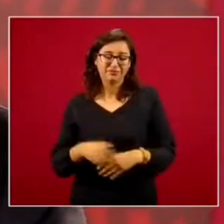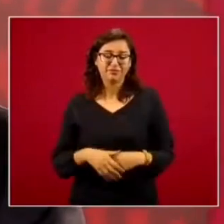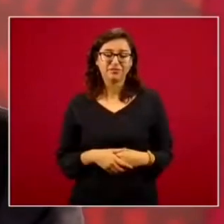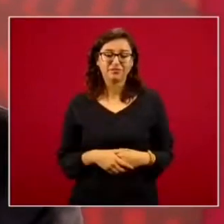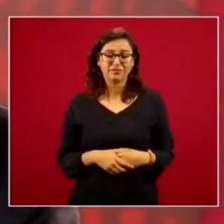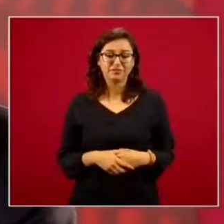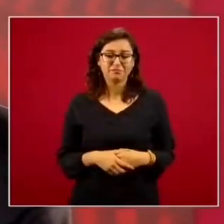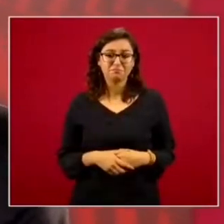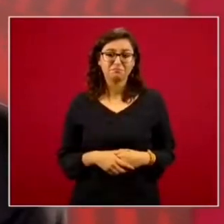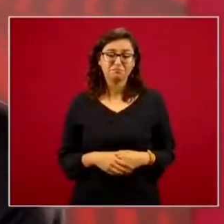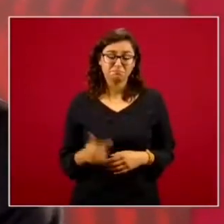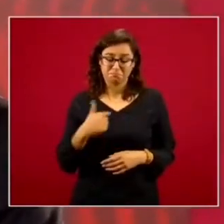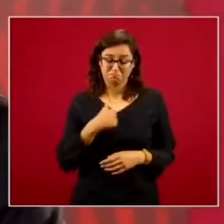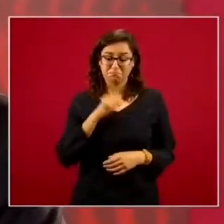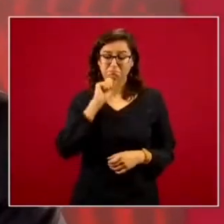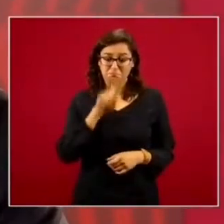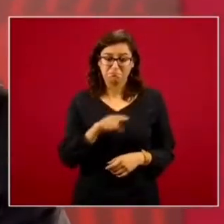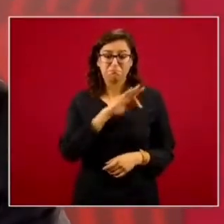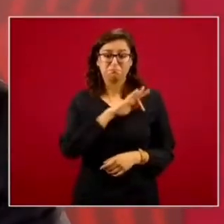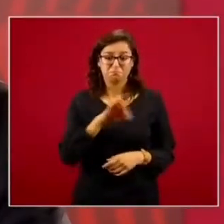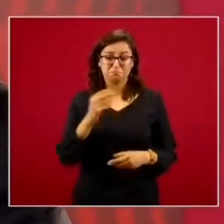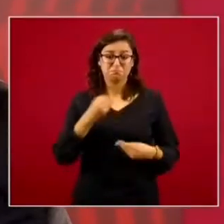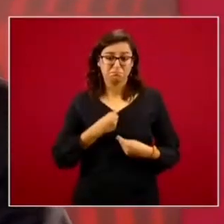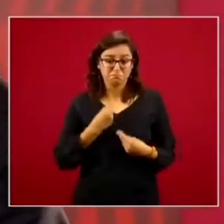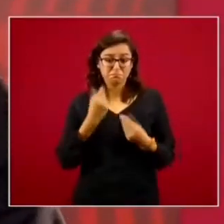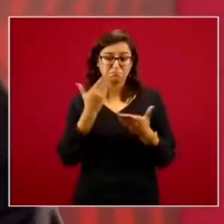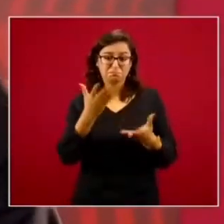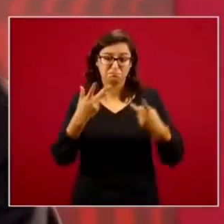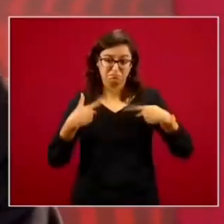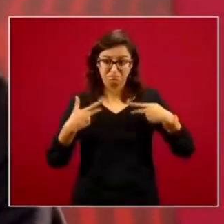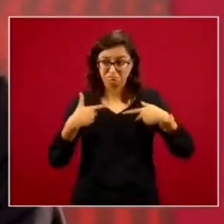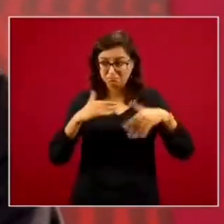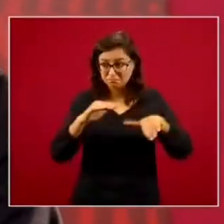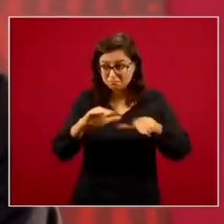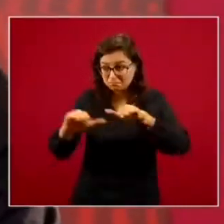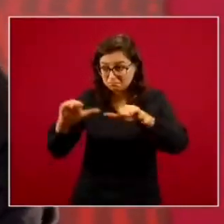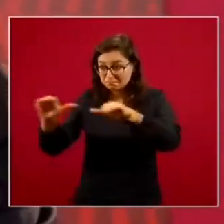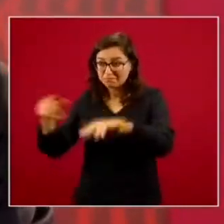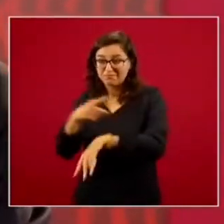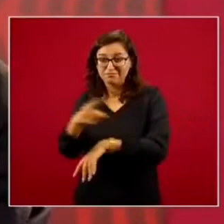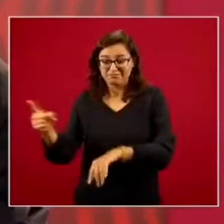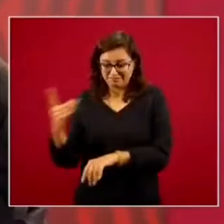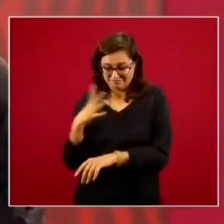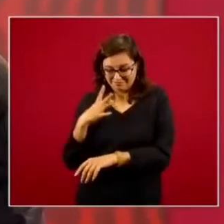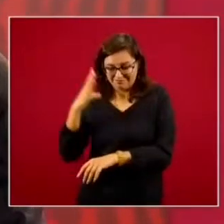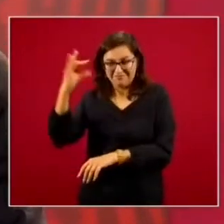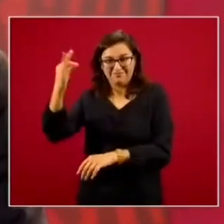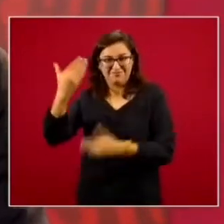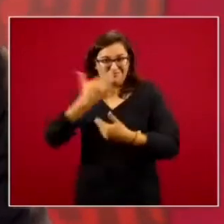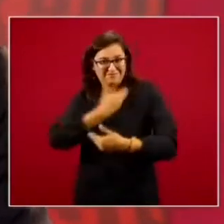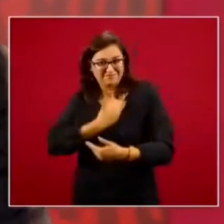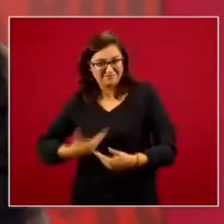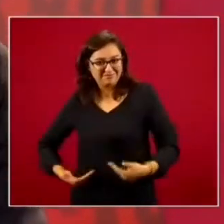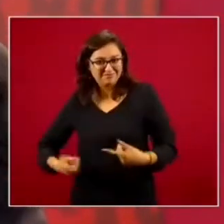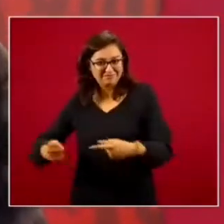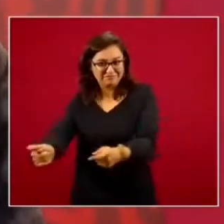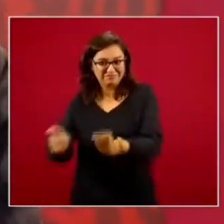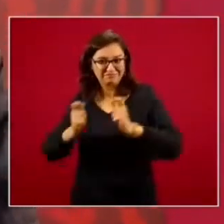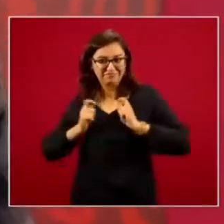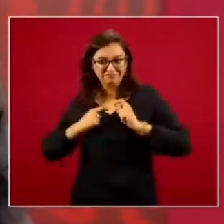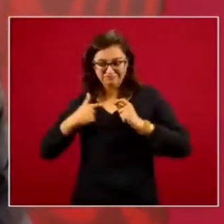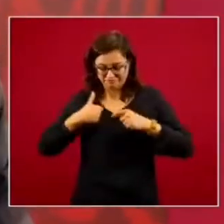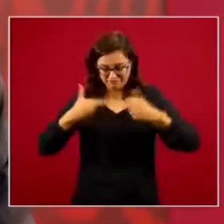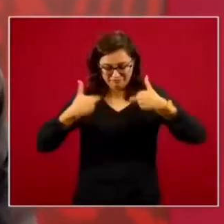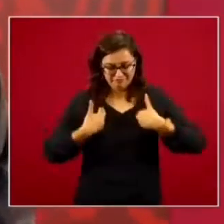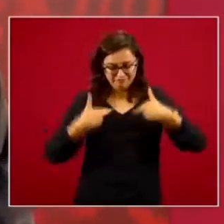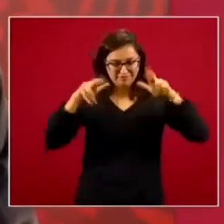que yo también me exprese, que yo también le hable a la gente, si para eso me eligieron, para que yo los represente